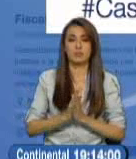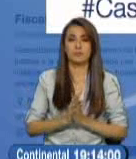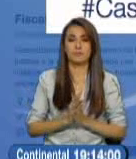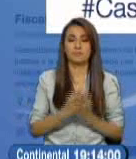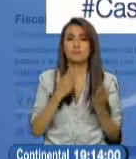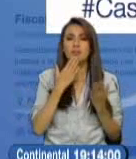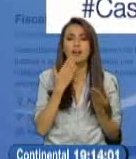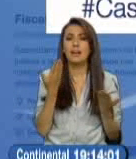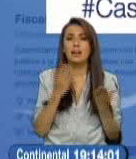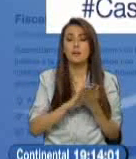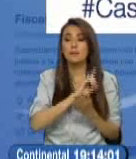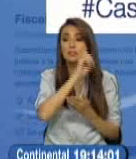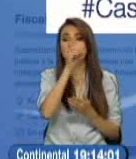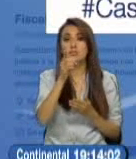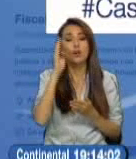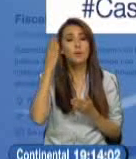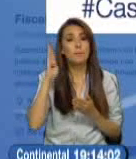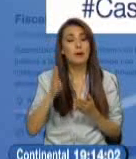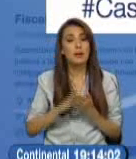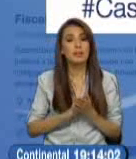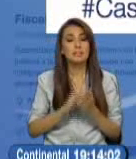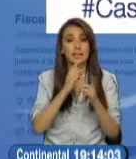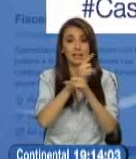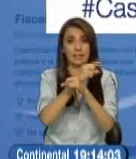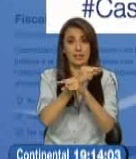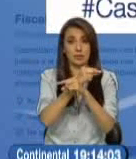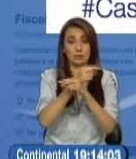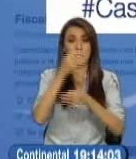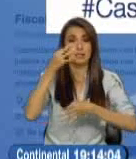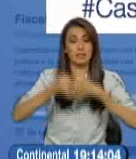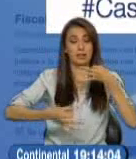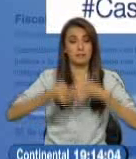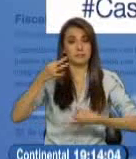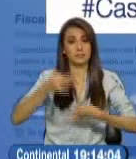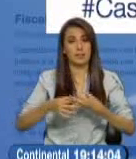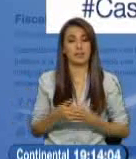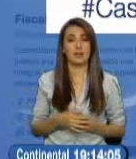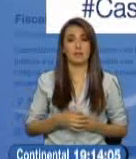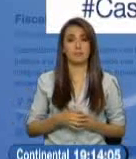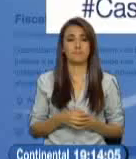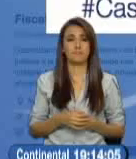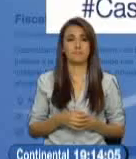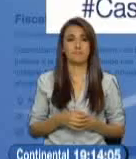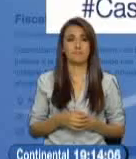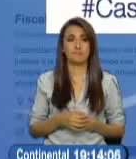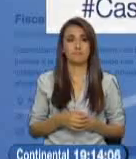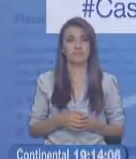El aviso de su traslado se confirmó en la cuenta de Twitter de la Fiscalía.